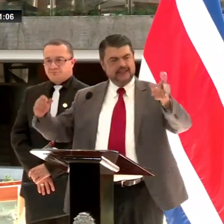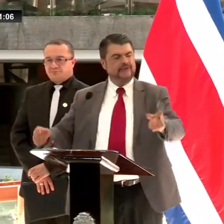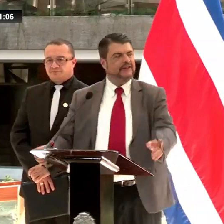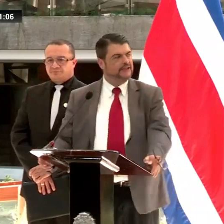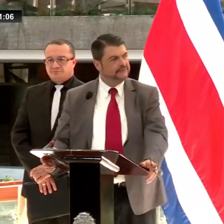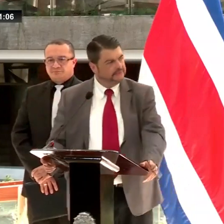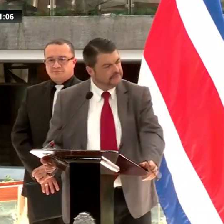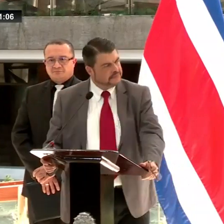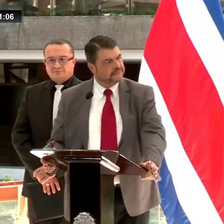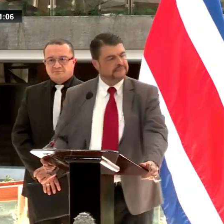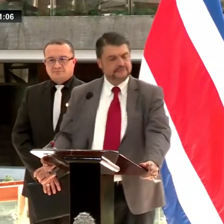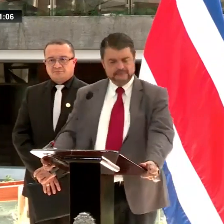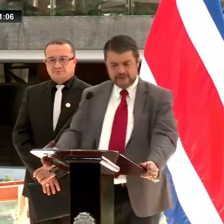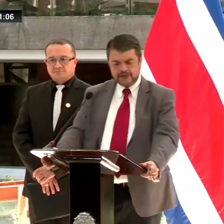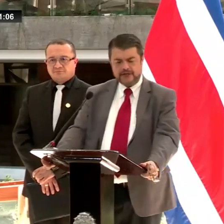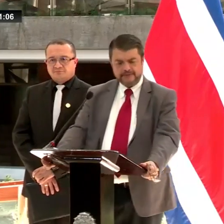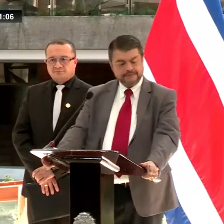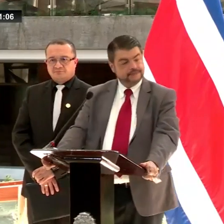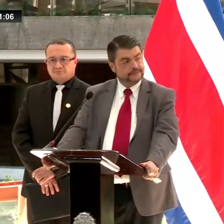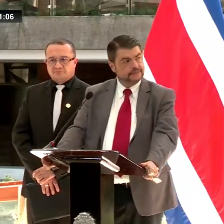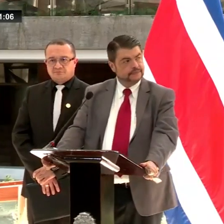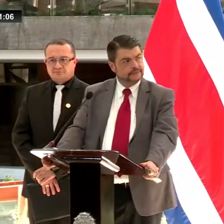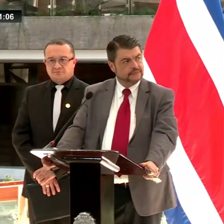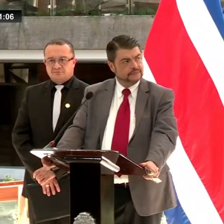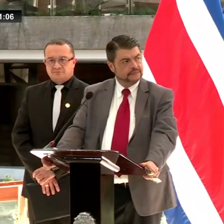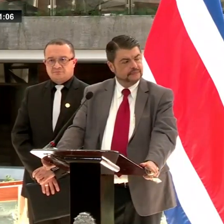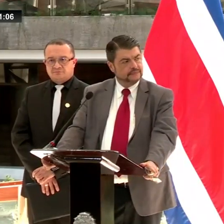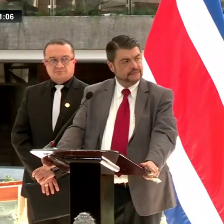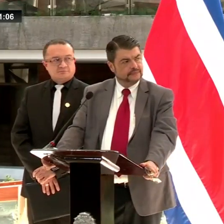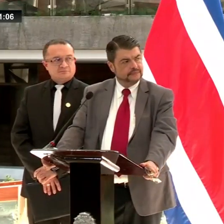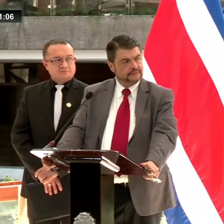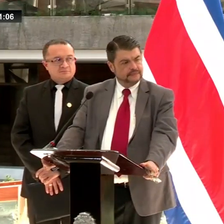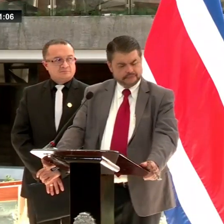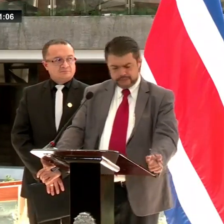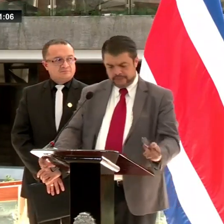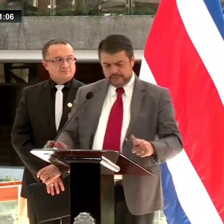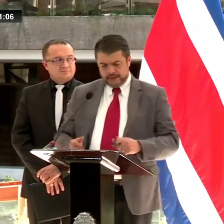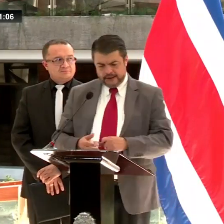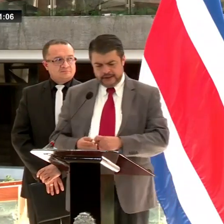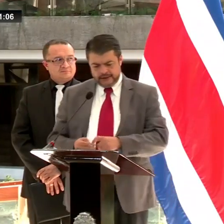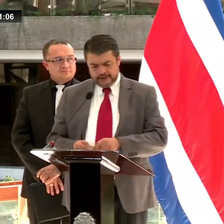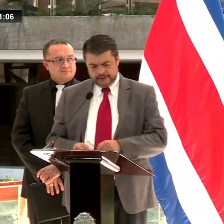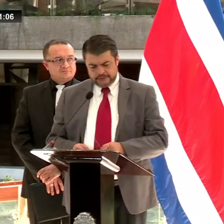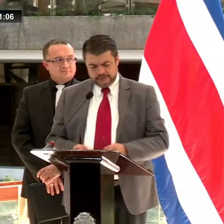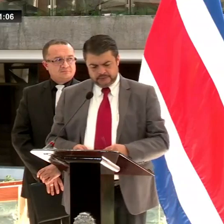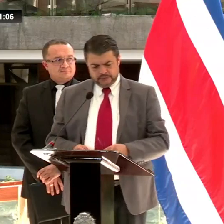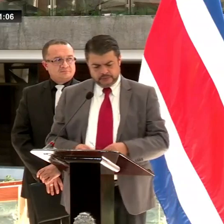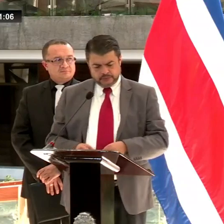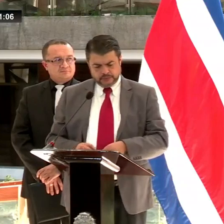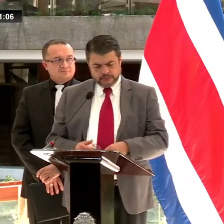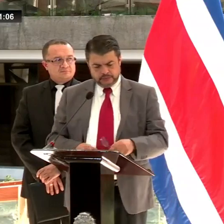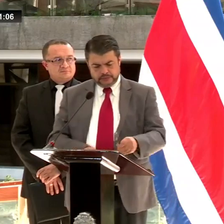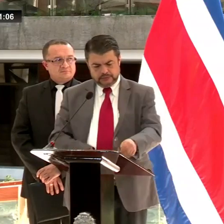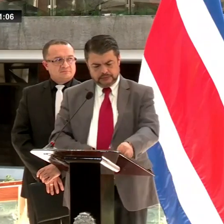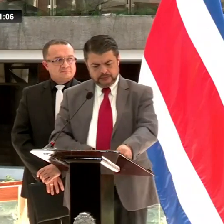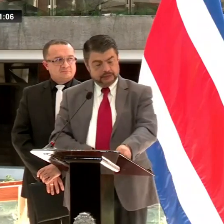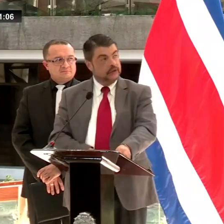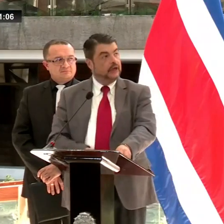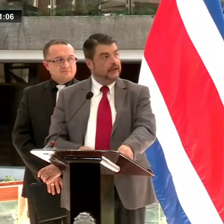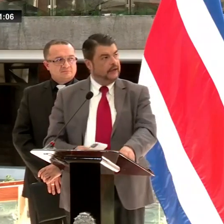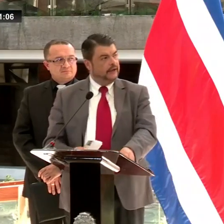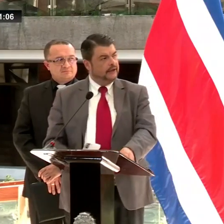Genera, exactamente. Lo agarro de cerca, más o menos de cerca, y lo despedazo. Bueno, esperemos que ahora sí se muevan porque se los